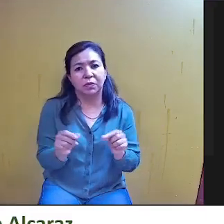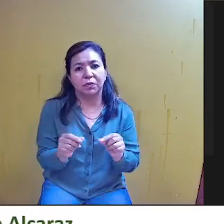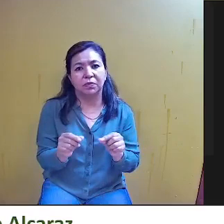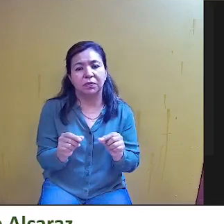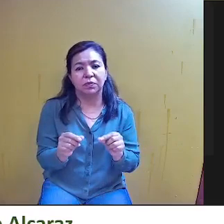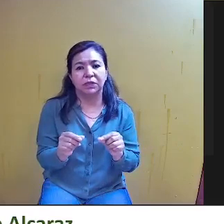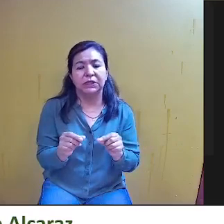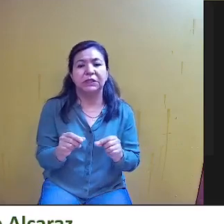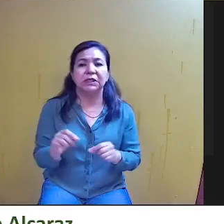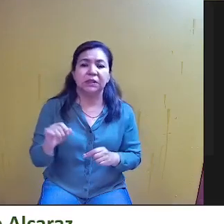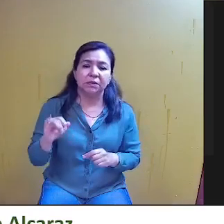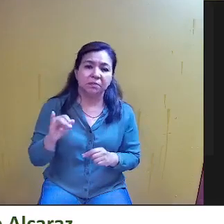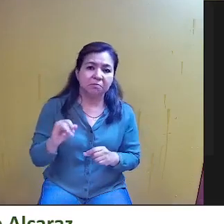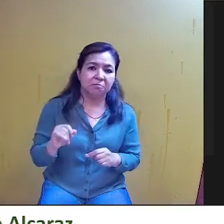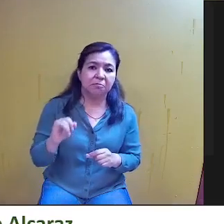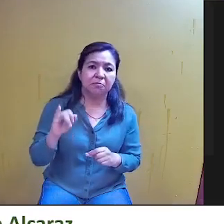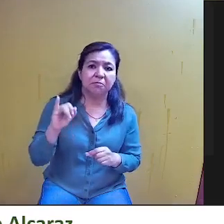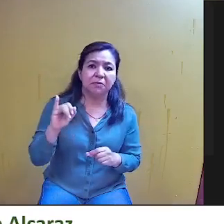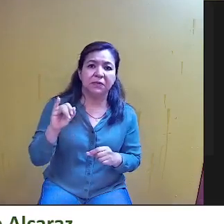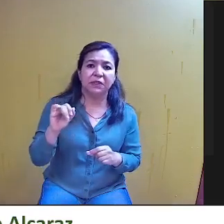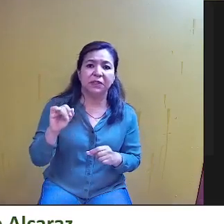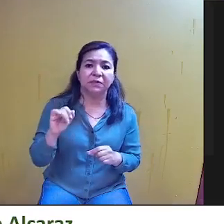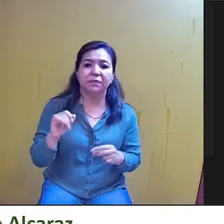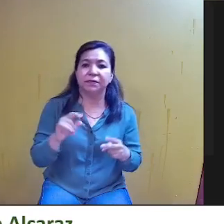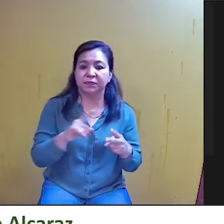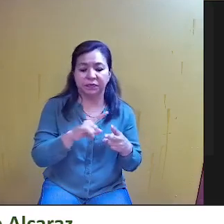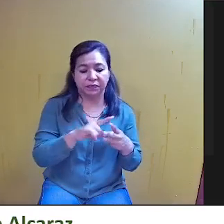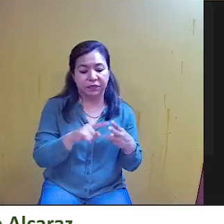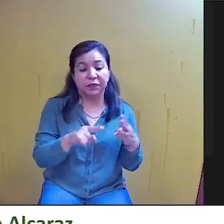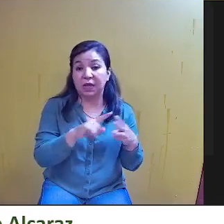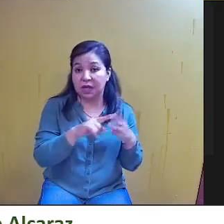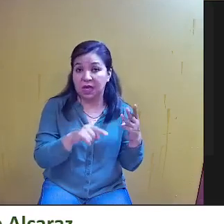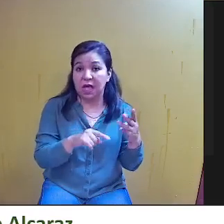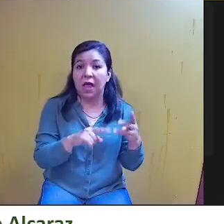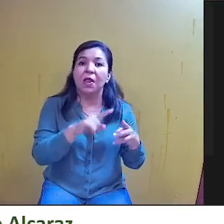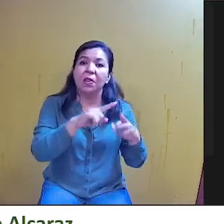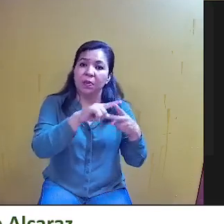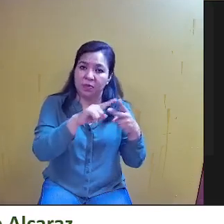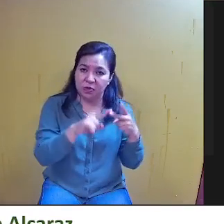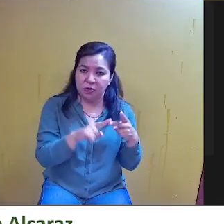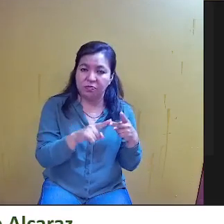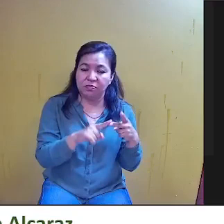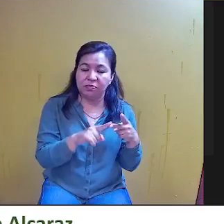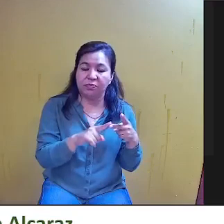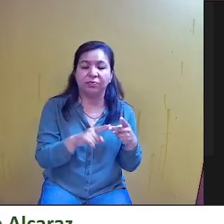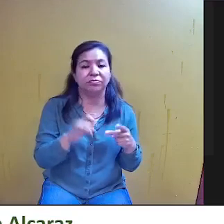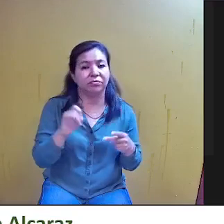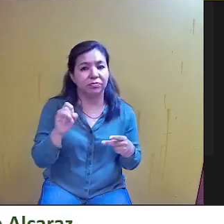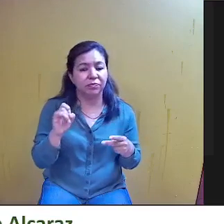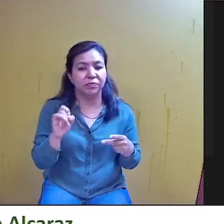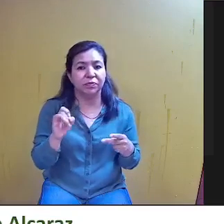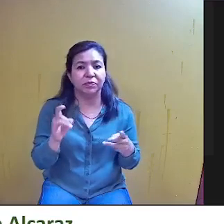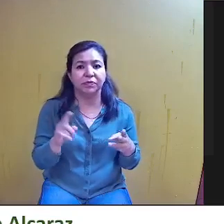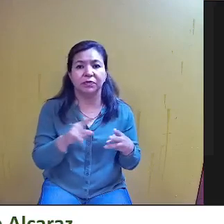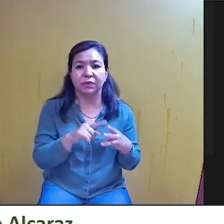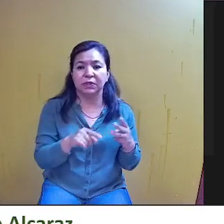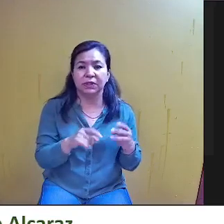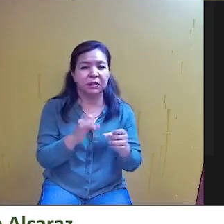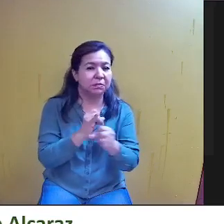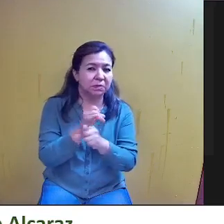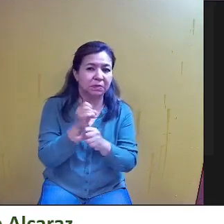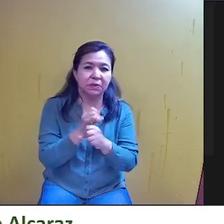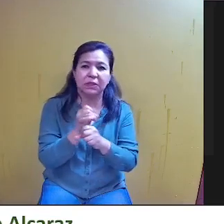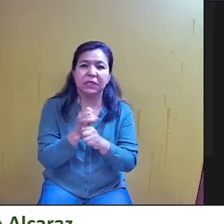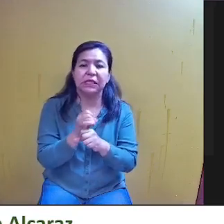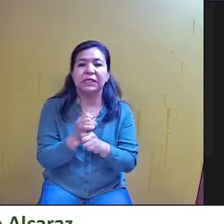si efectivamente se dan 2 de los 3 elementos que se deben analizar para